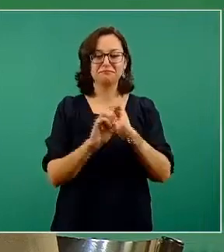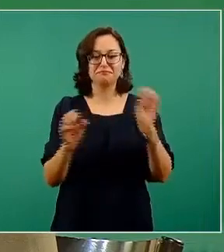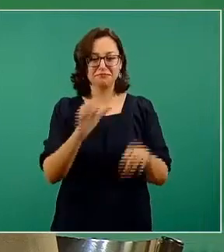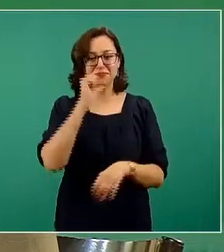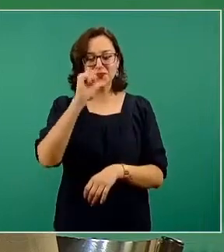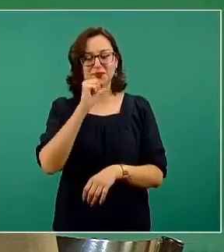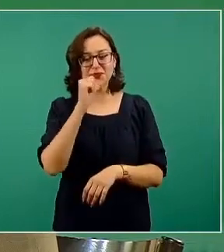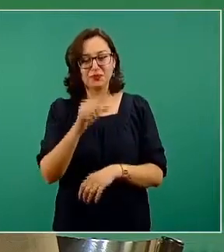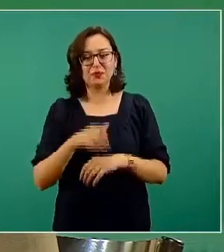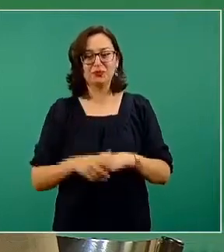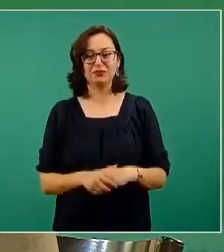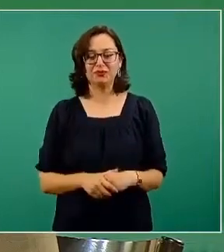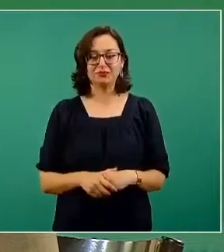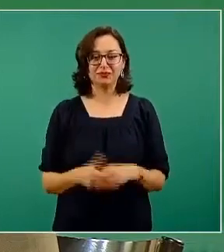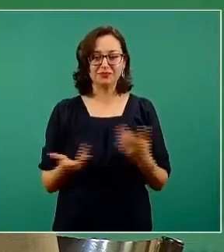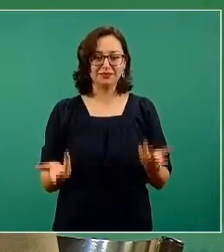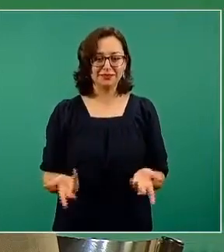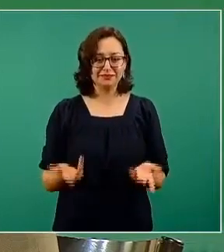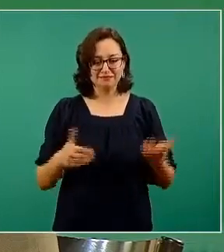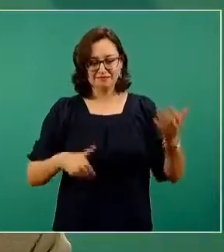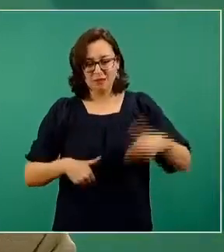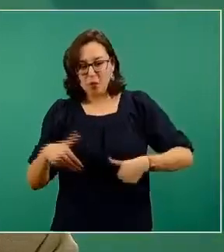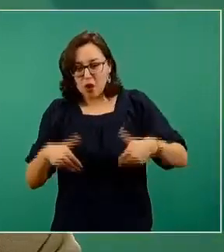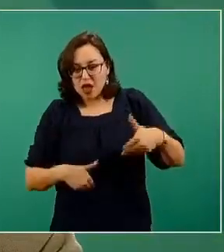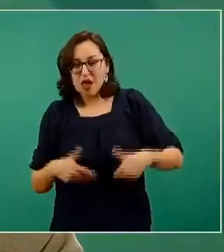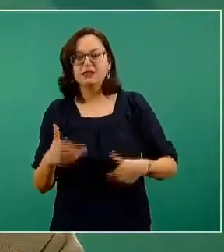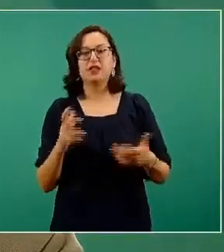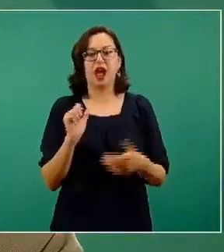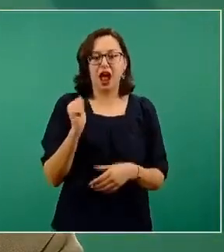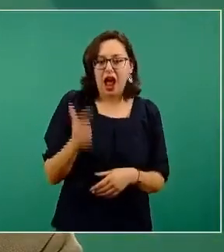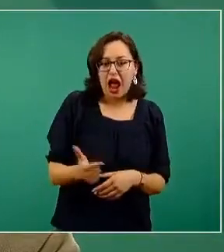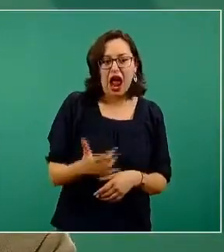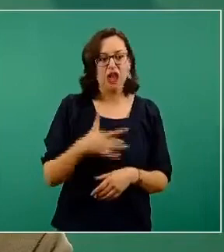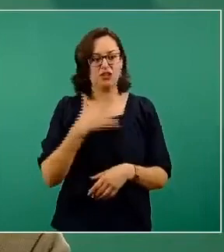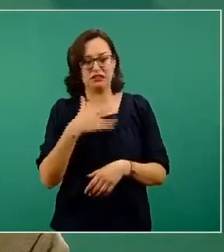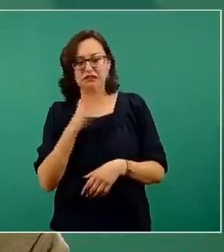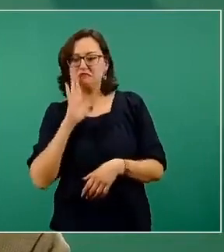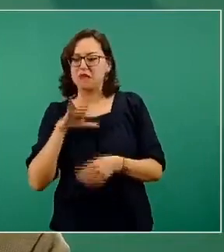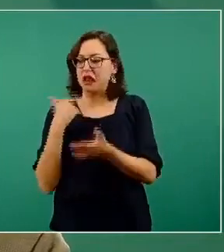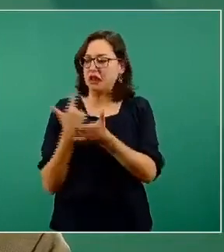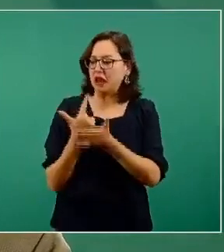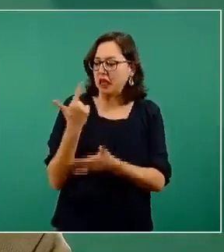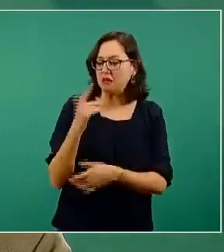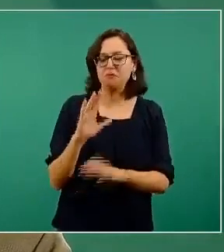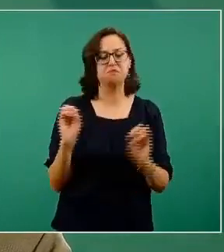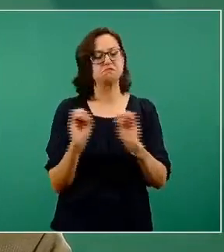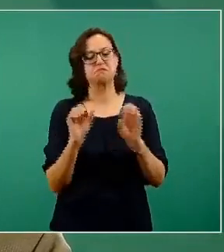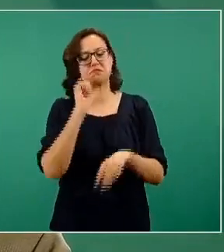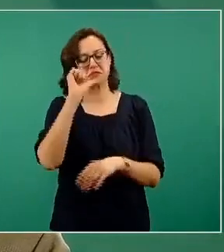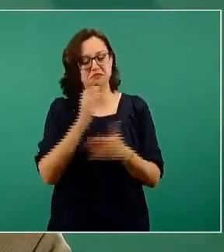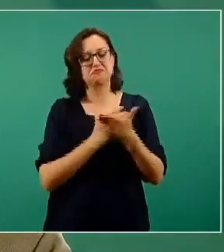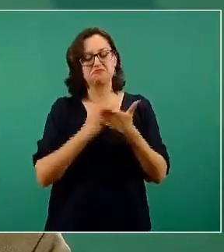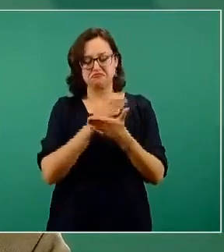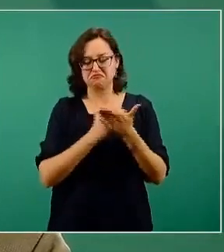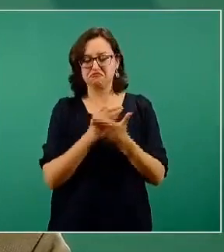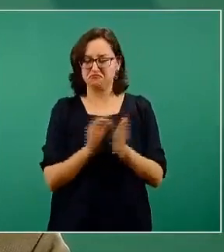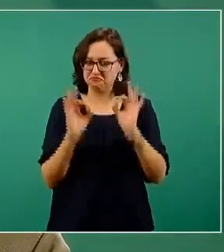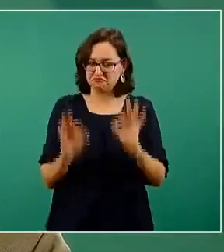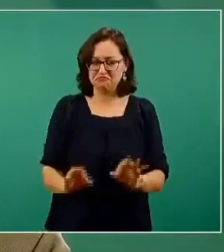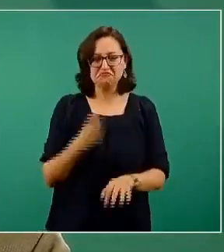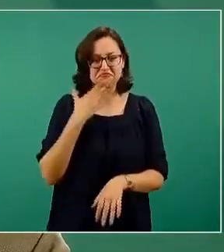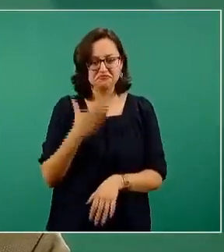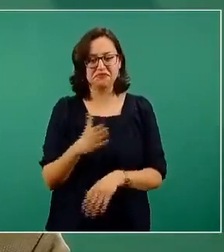sin ninguna molestia de estos síndromes post-COVID, ¿no? Realmente hubo una recuperación total de